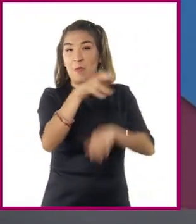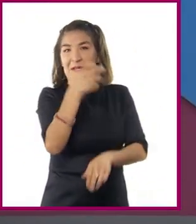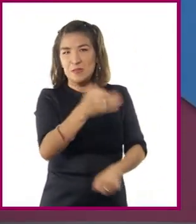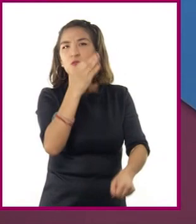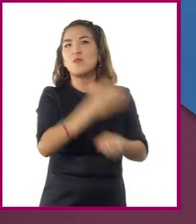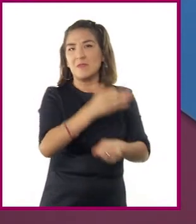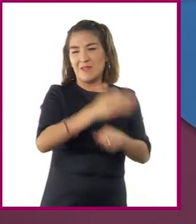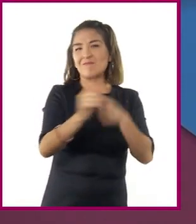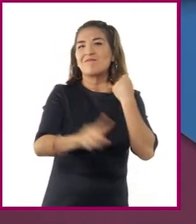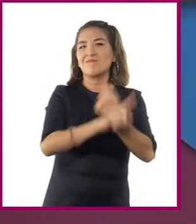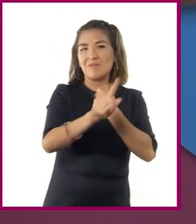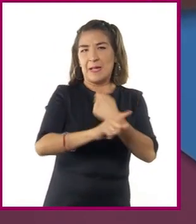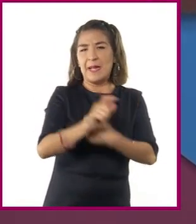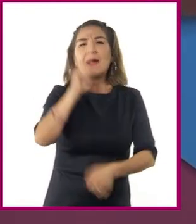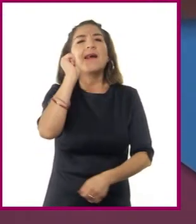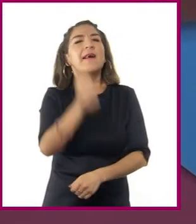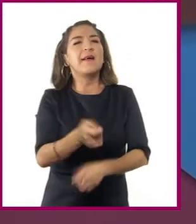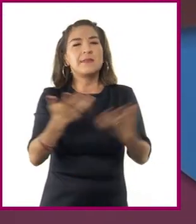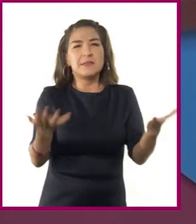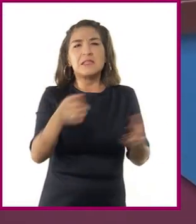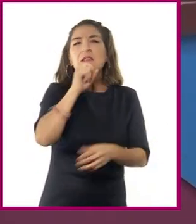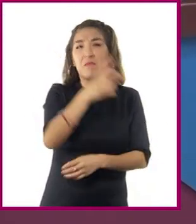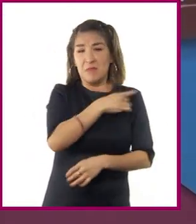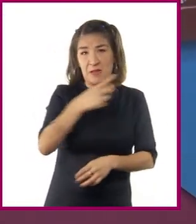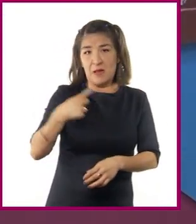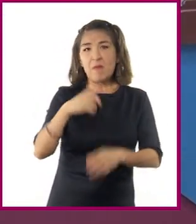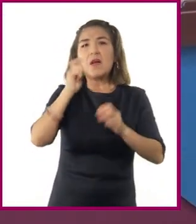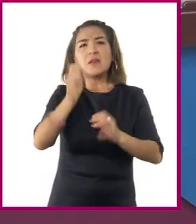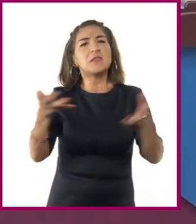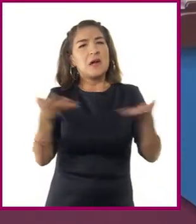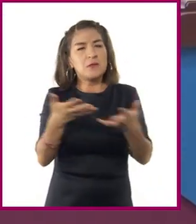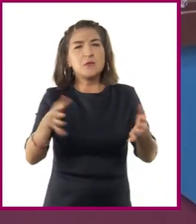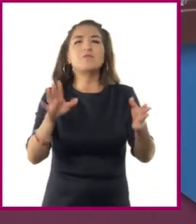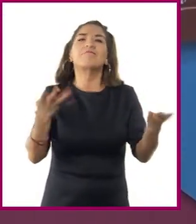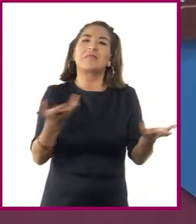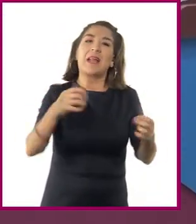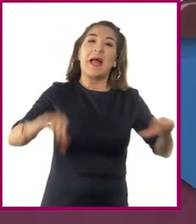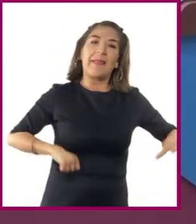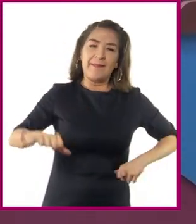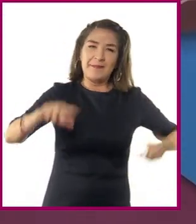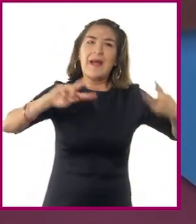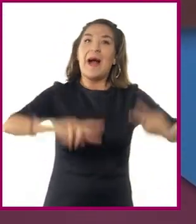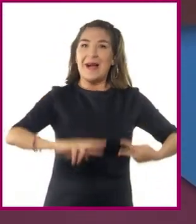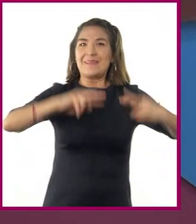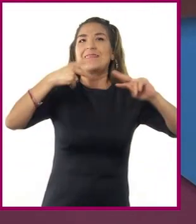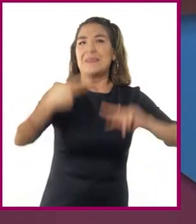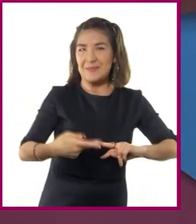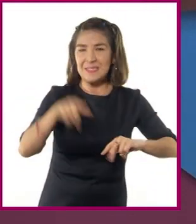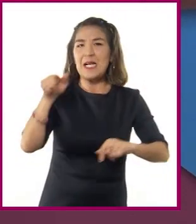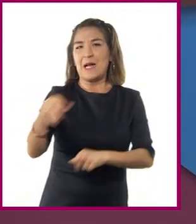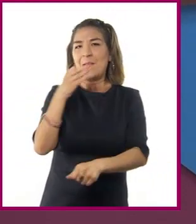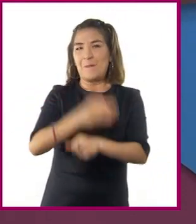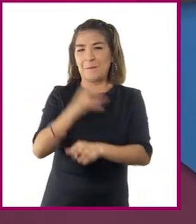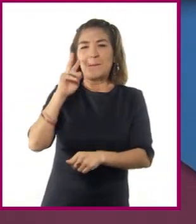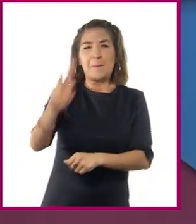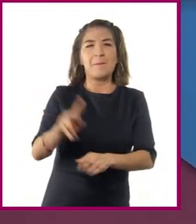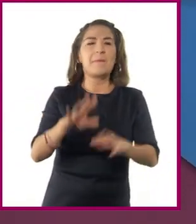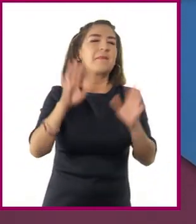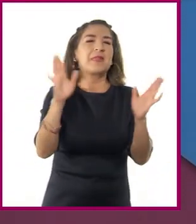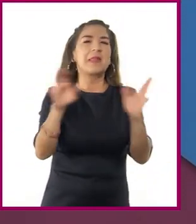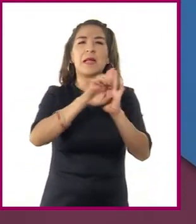de casos. Sin embargo, también existen acciones contrarias a lo que acabamos de ver y escuchar. Es